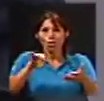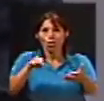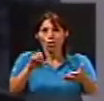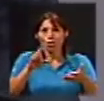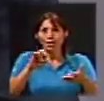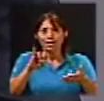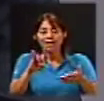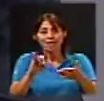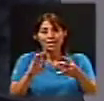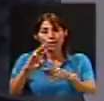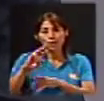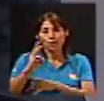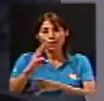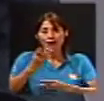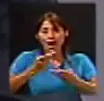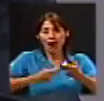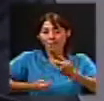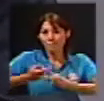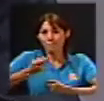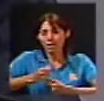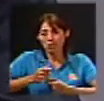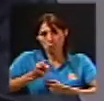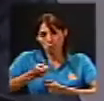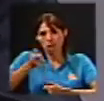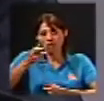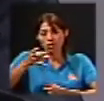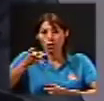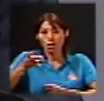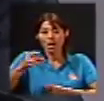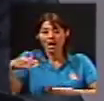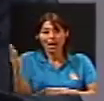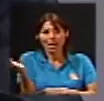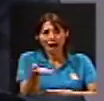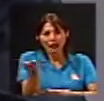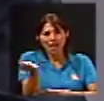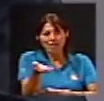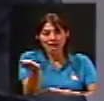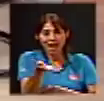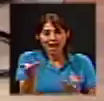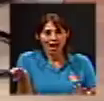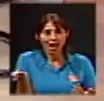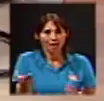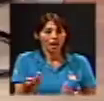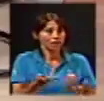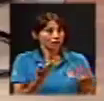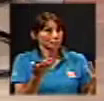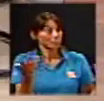café un poquito, sí. Caña. Eso es básico. ¿Flor de caña? Sí.